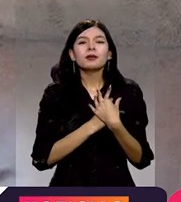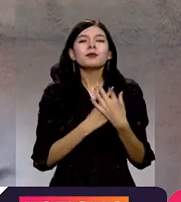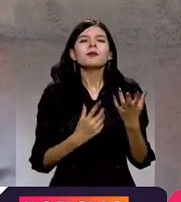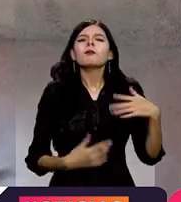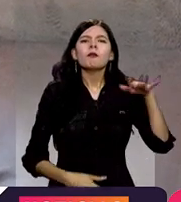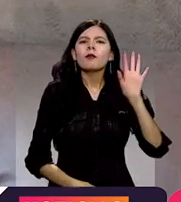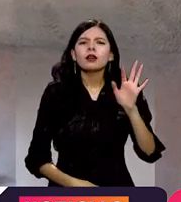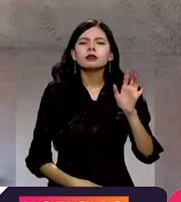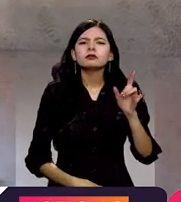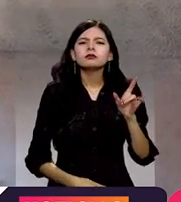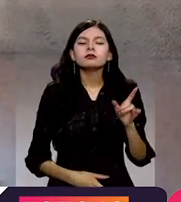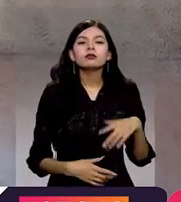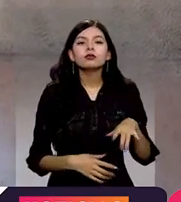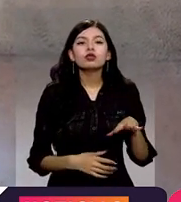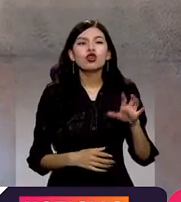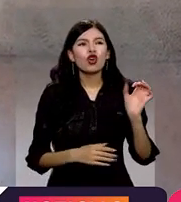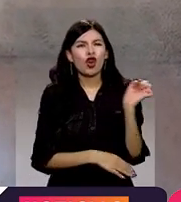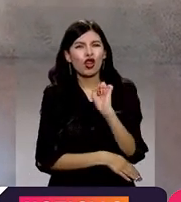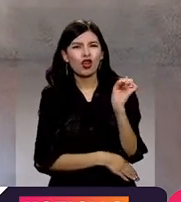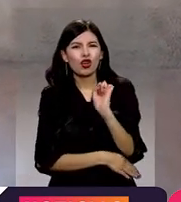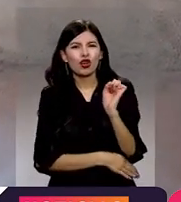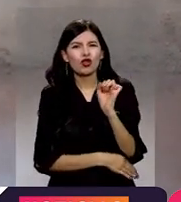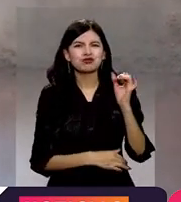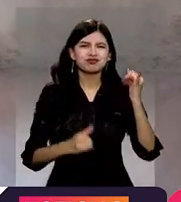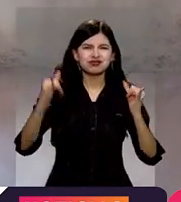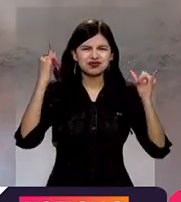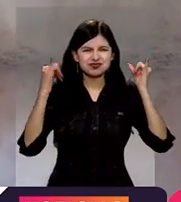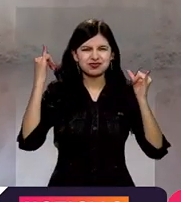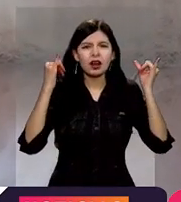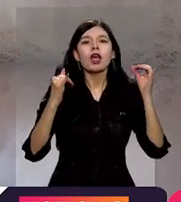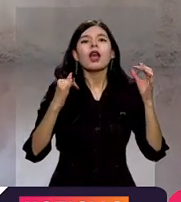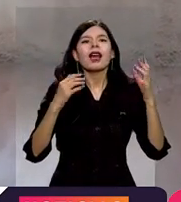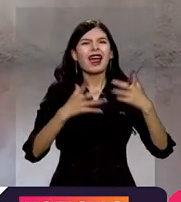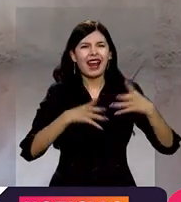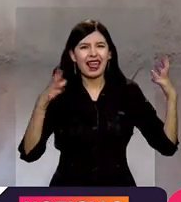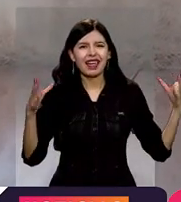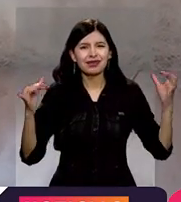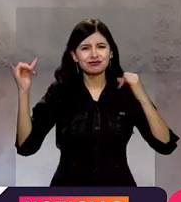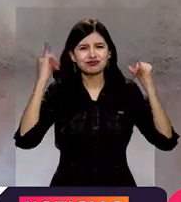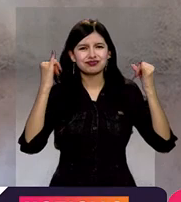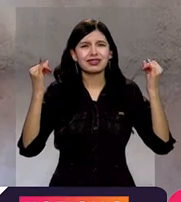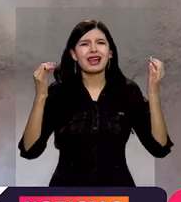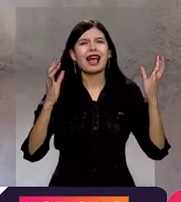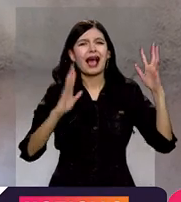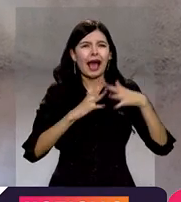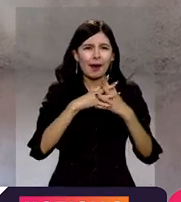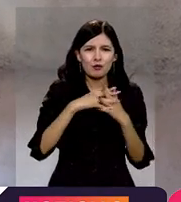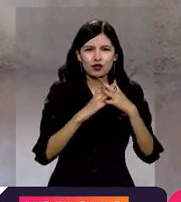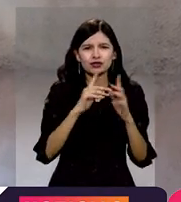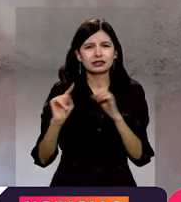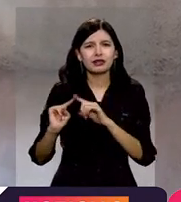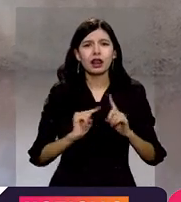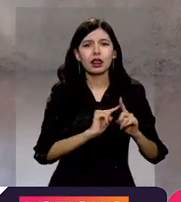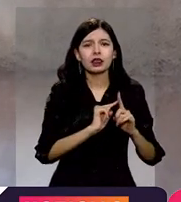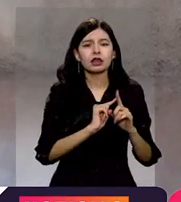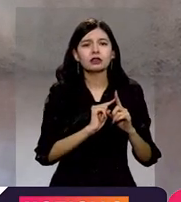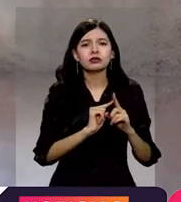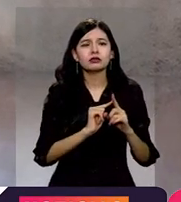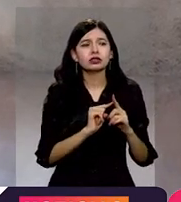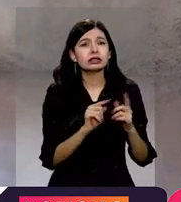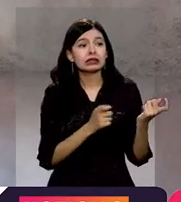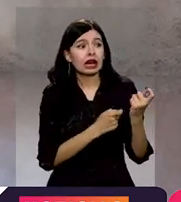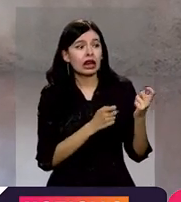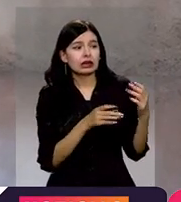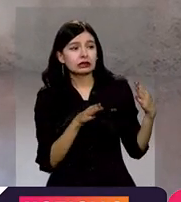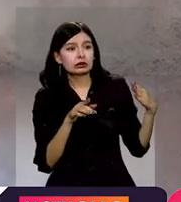los conductores de vehículos grandes, volquetas, tractomulas, camiones, que cuando pasan al lado de uno,